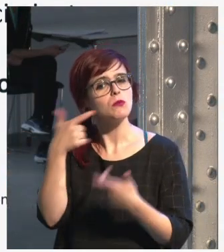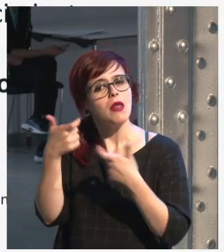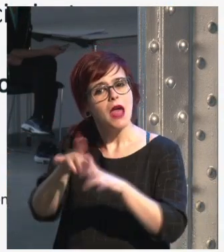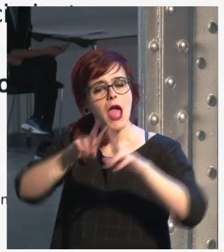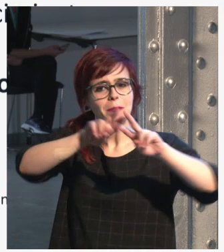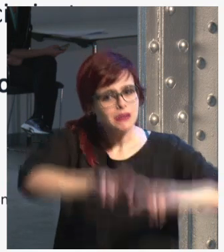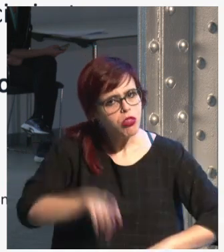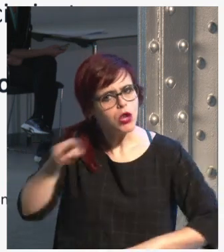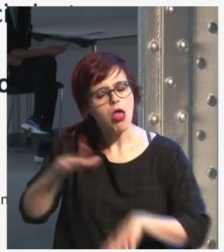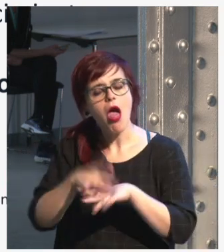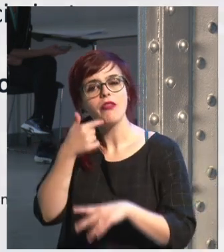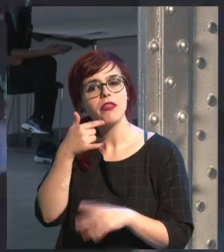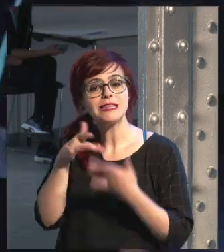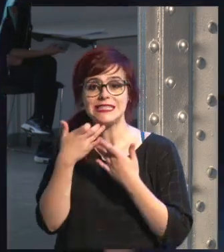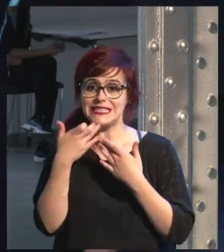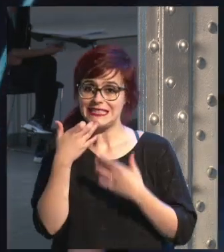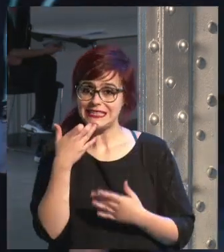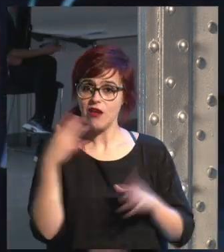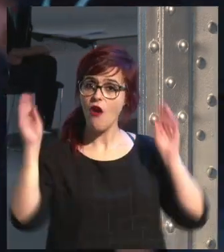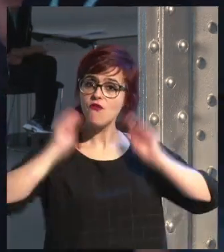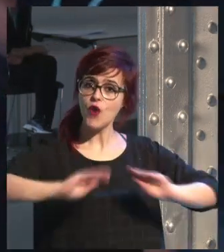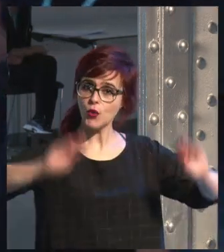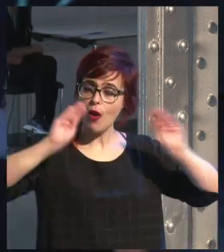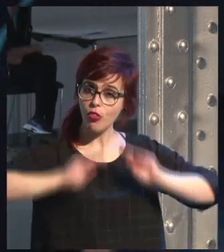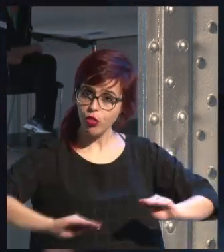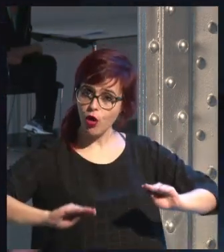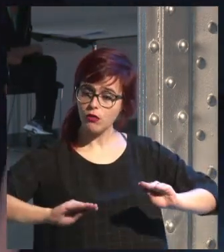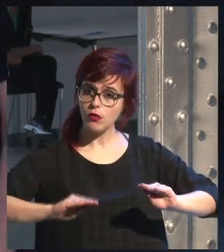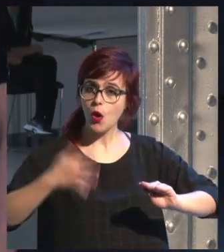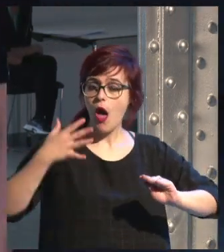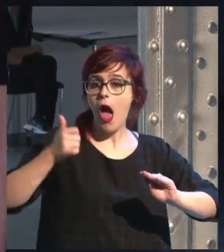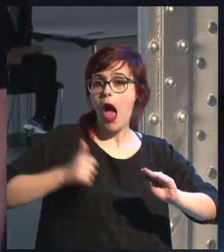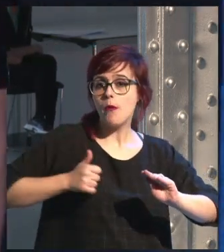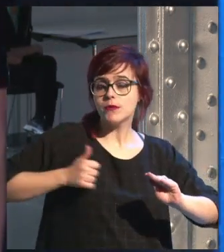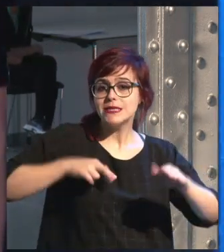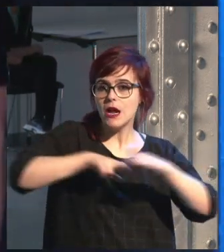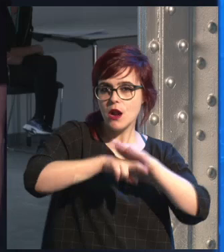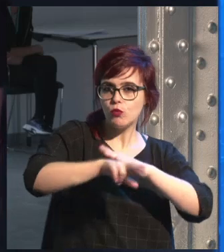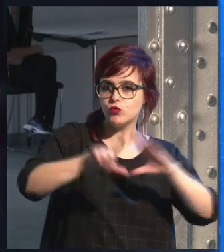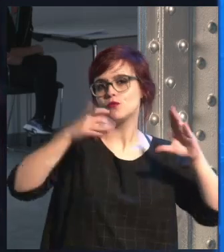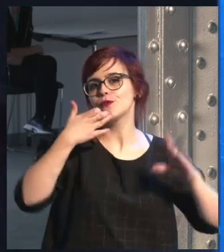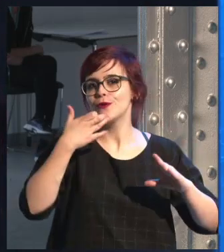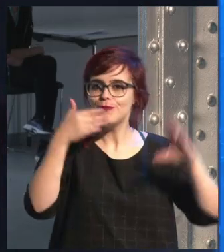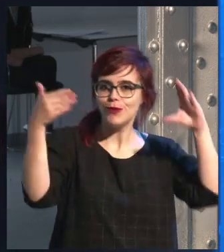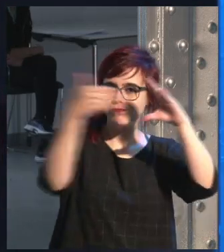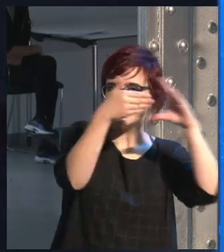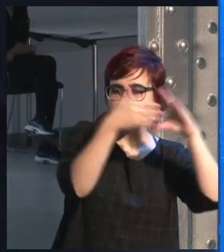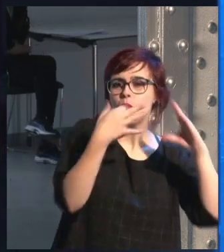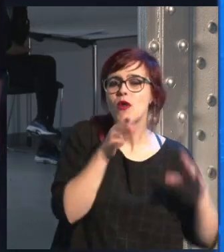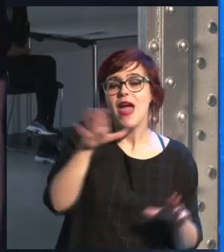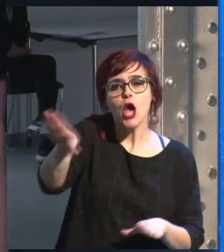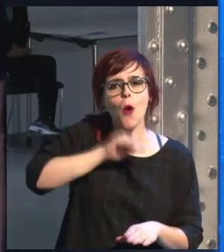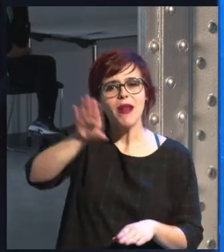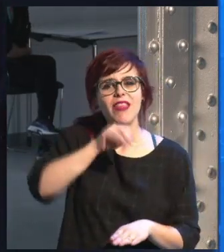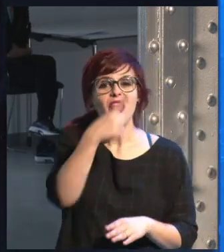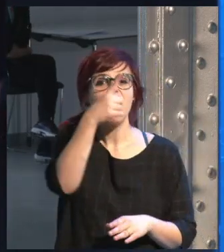formación de este modo, con entornos virtuales, mejora, por supuesto, la velocidad de comprensión hasta 10 veces y